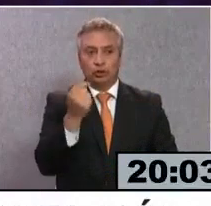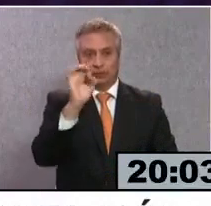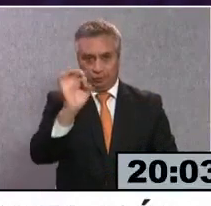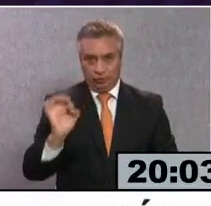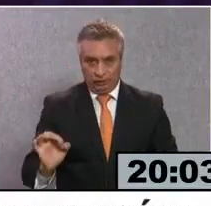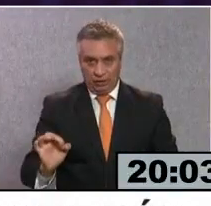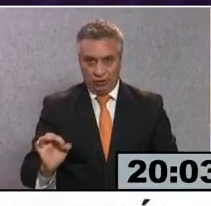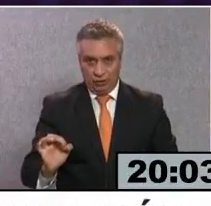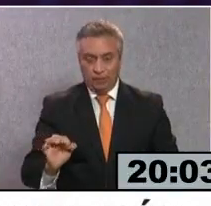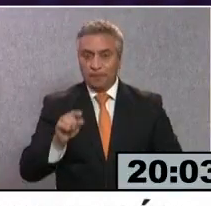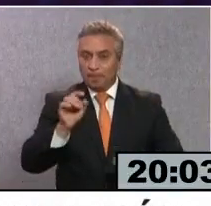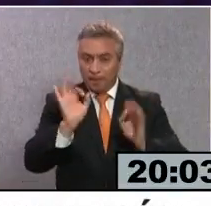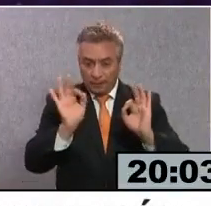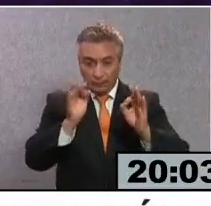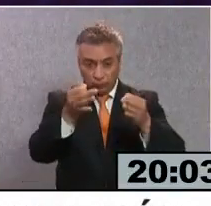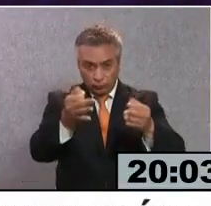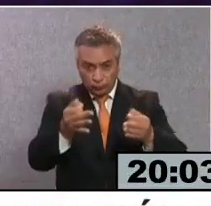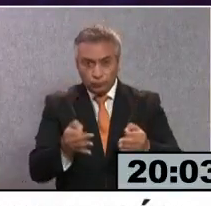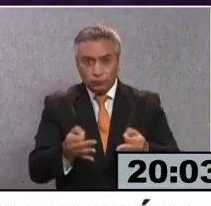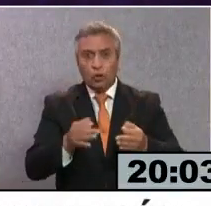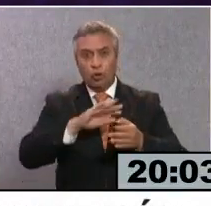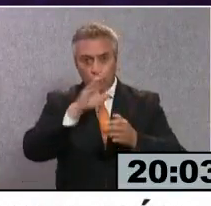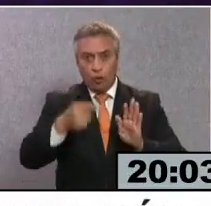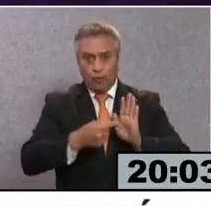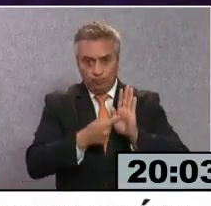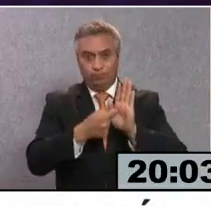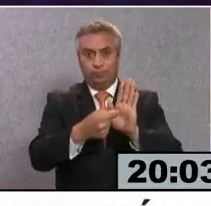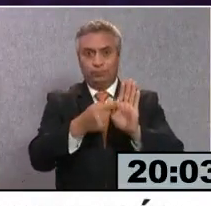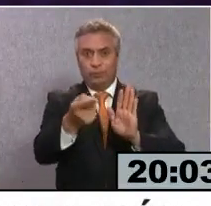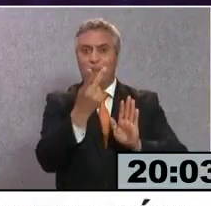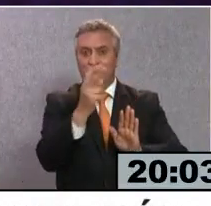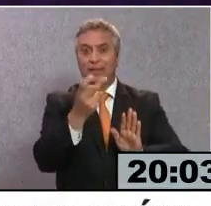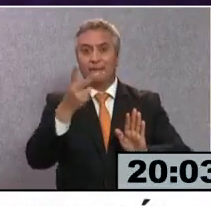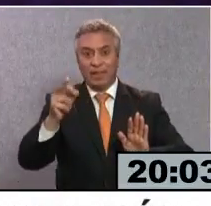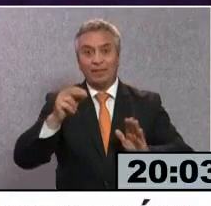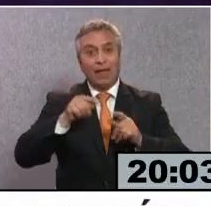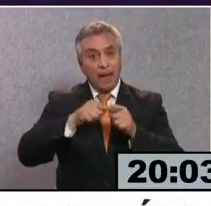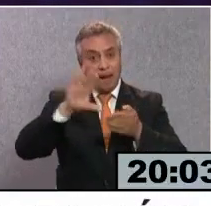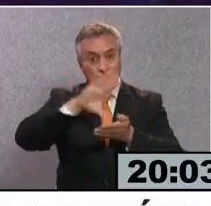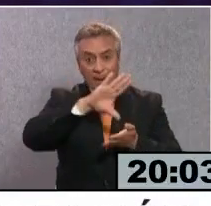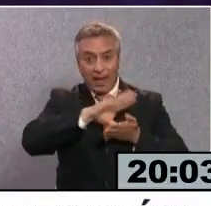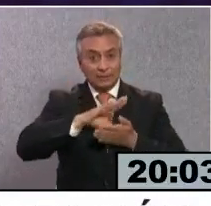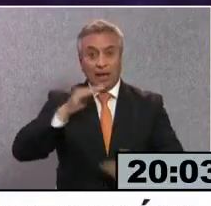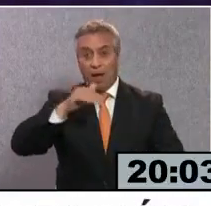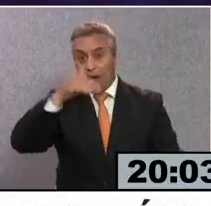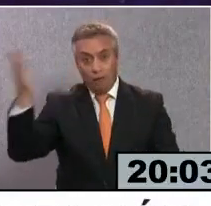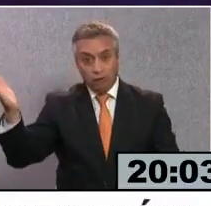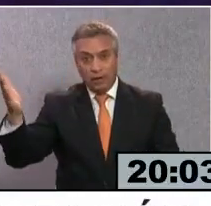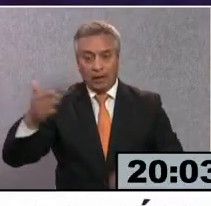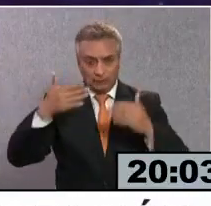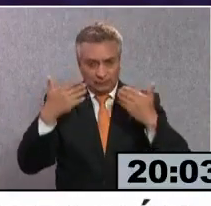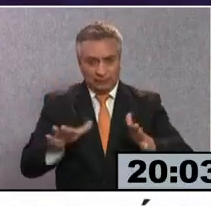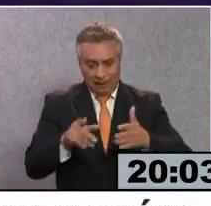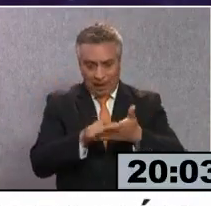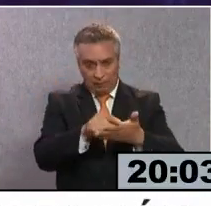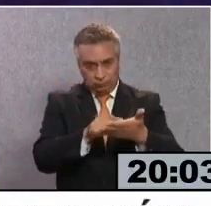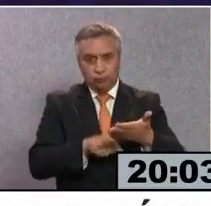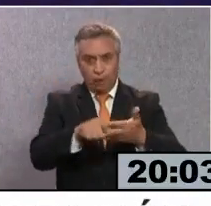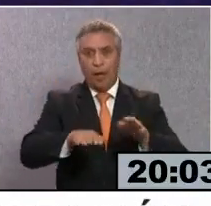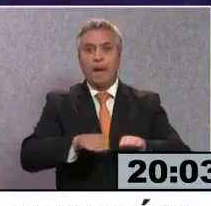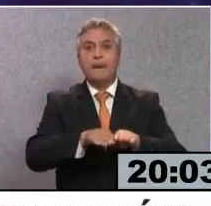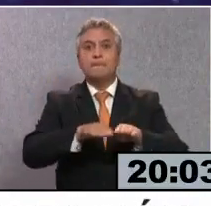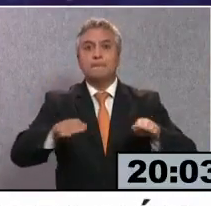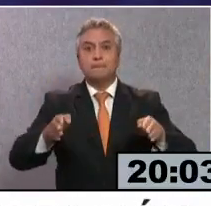86.11%. El detalle de los resultados del plebiscito nacional 2020 en el extranjero, desagregados hasta el nivel de